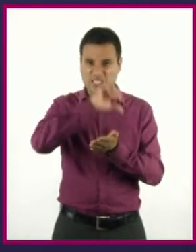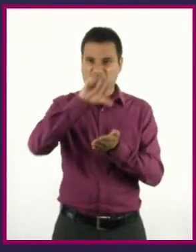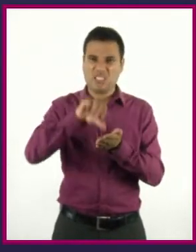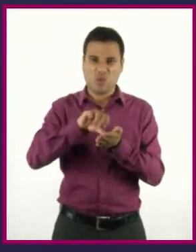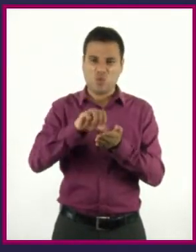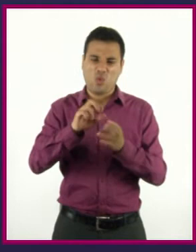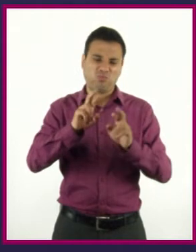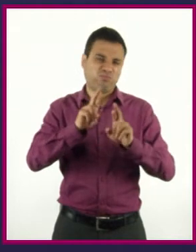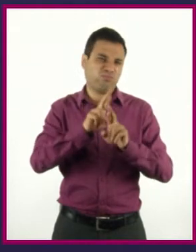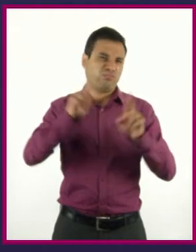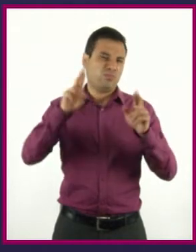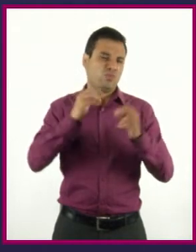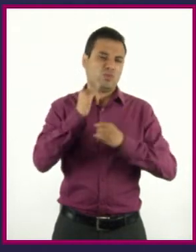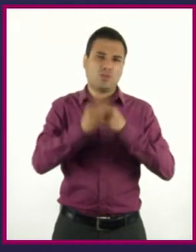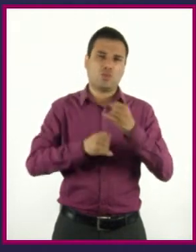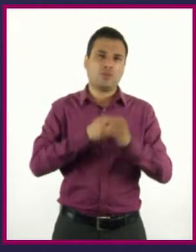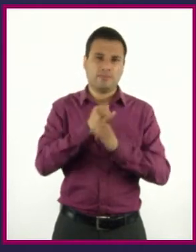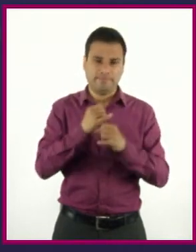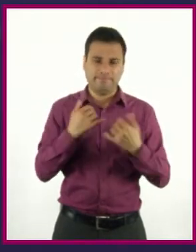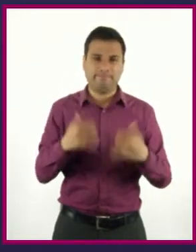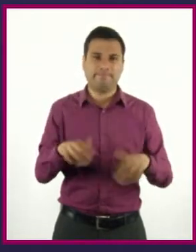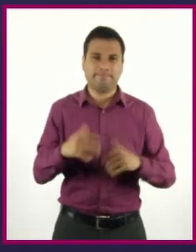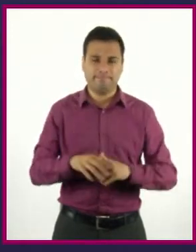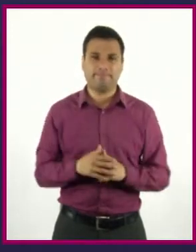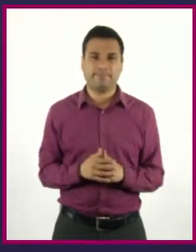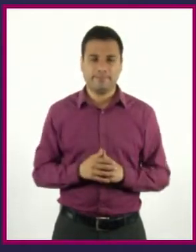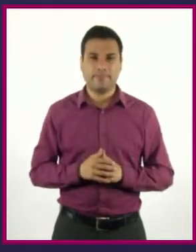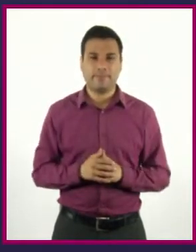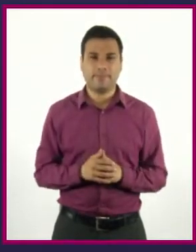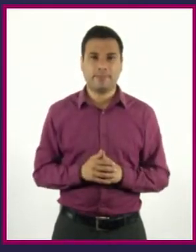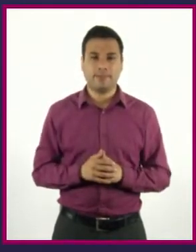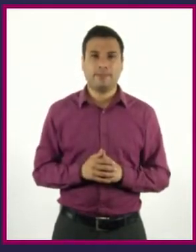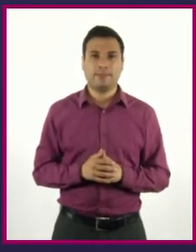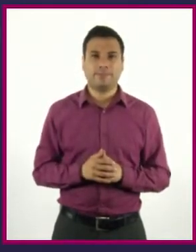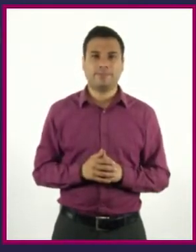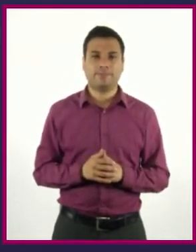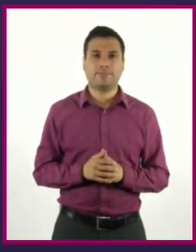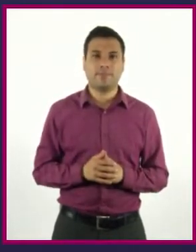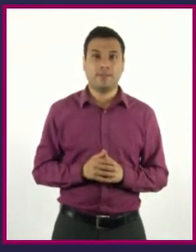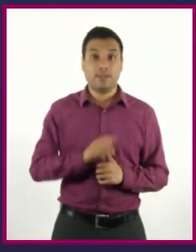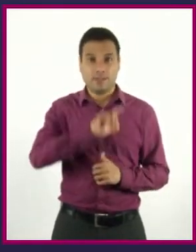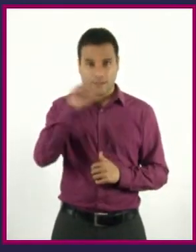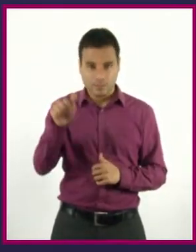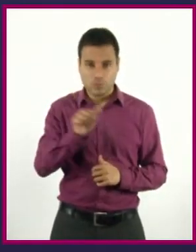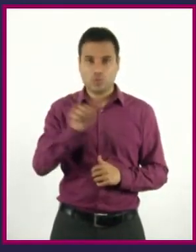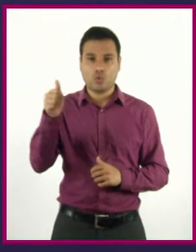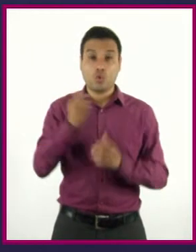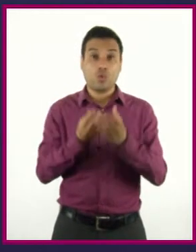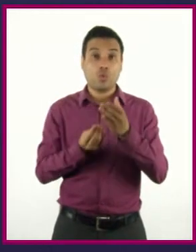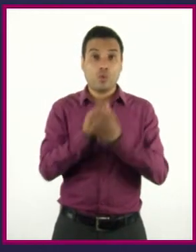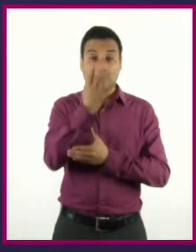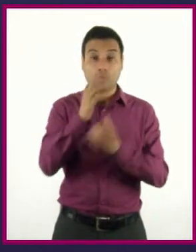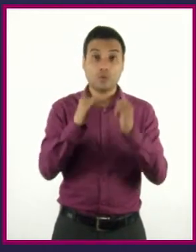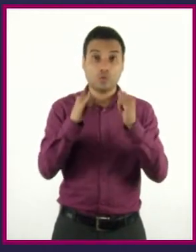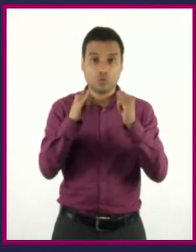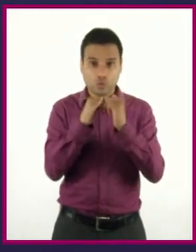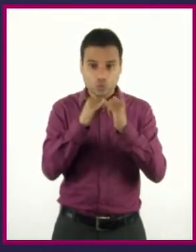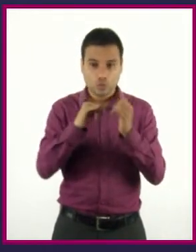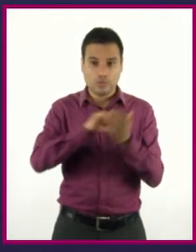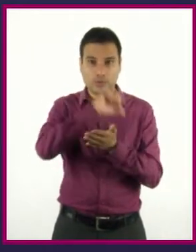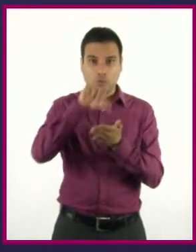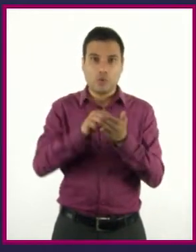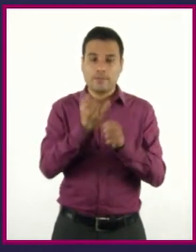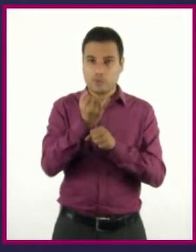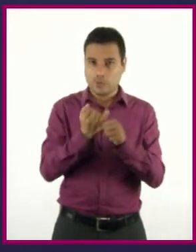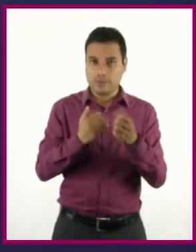de prestigio internacional, a partir del cual se derivaron más institutos y centros de investigación nacionales,